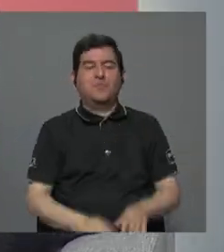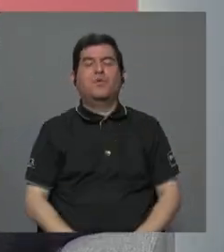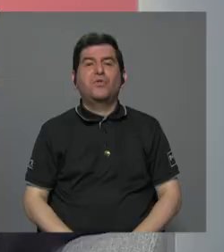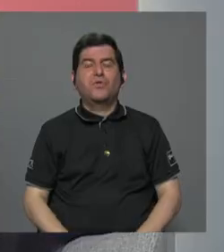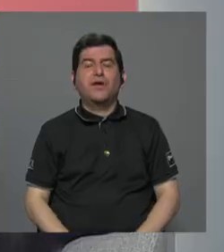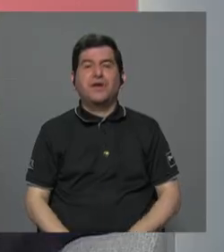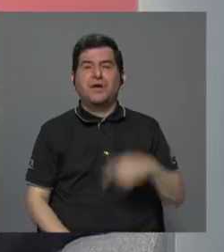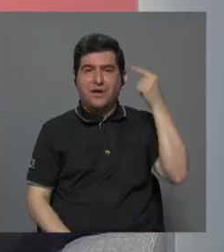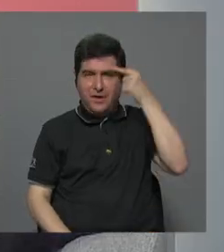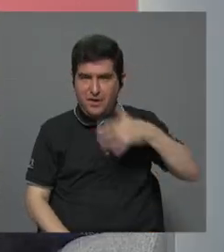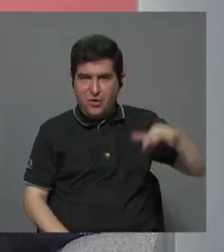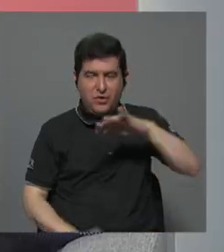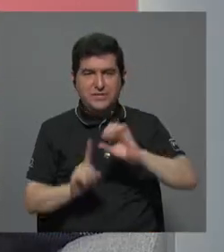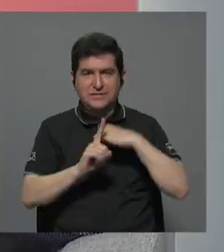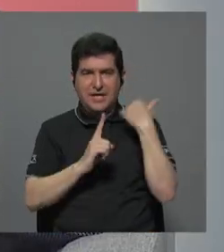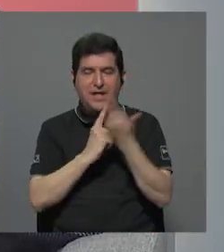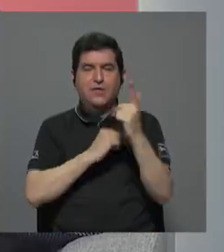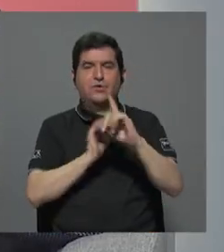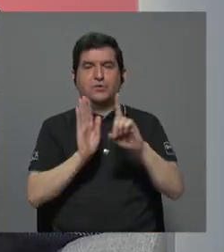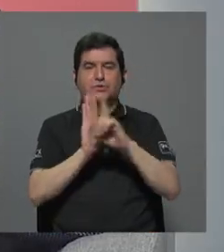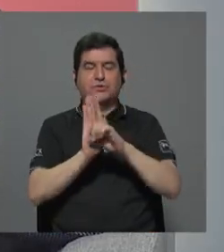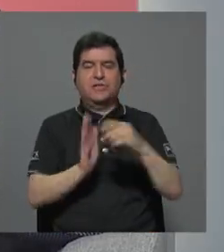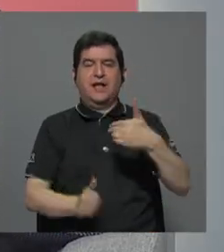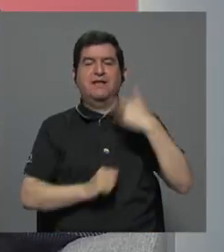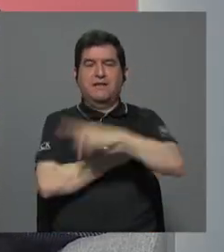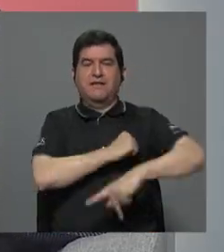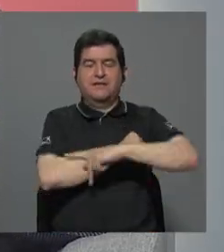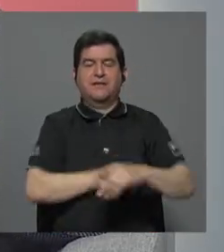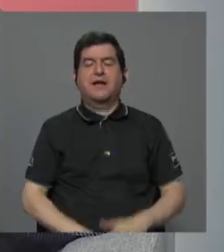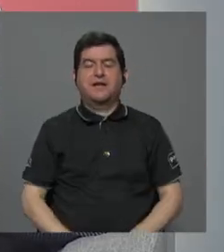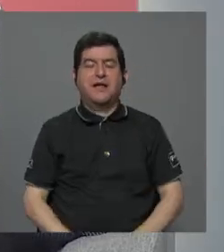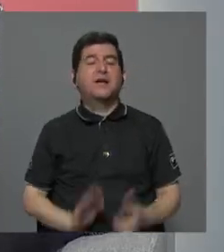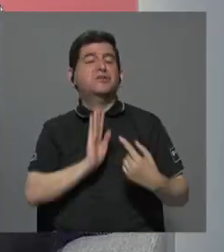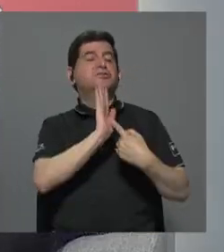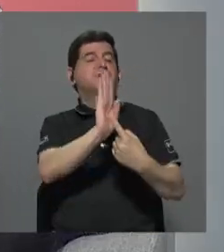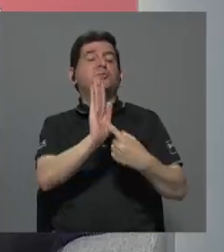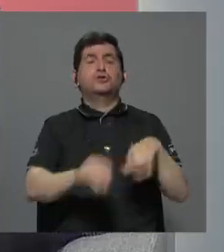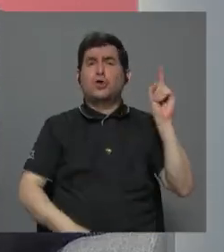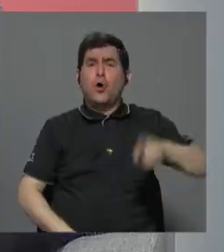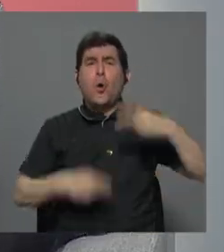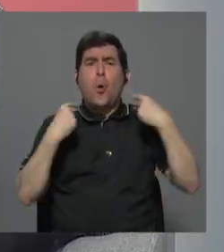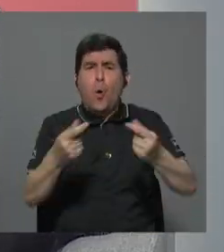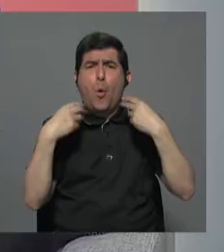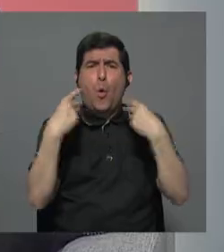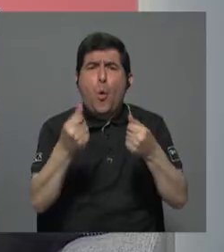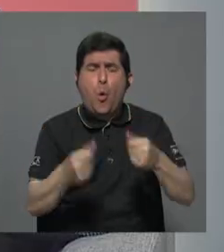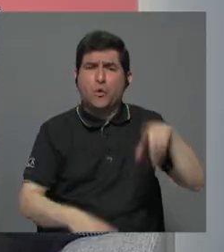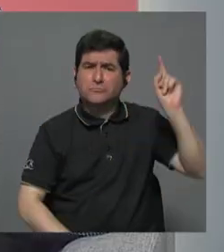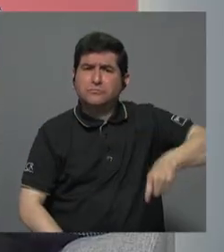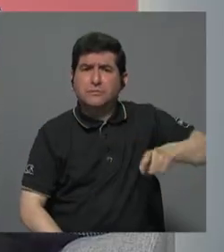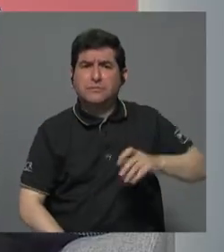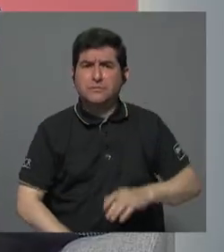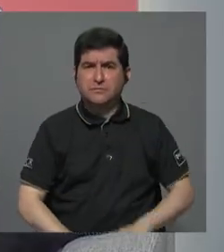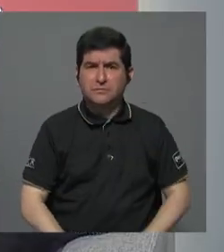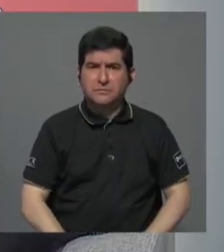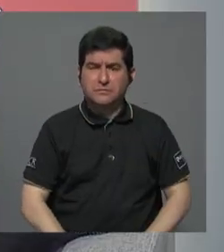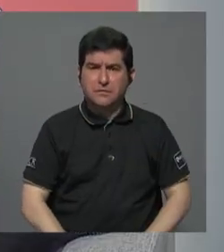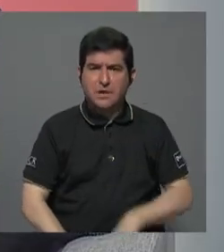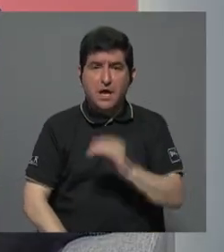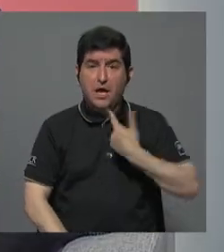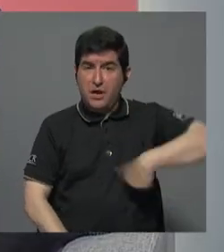de derecho que tenemos en este país por tanto se nos vendió como urgente como necesaria y